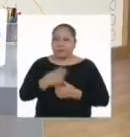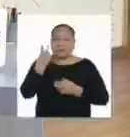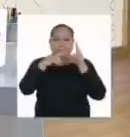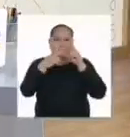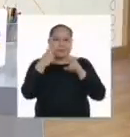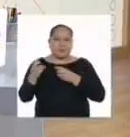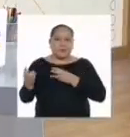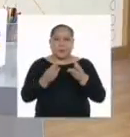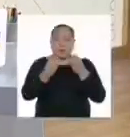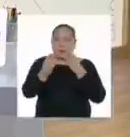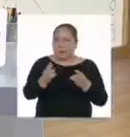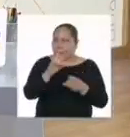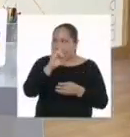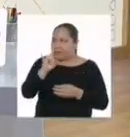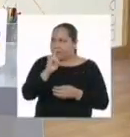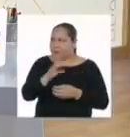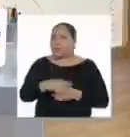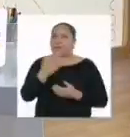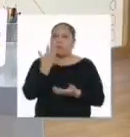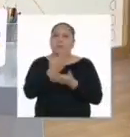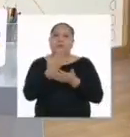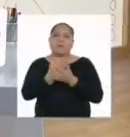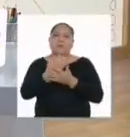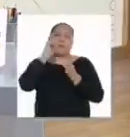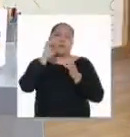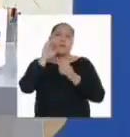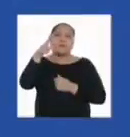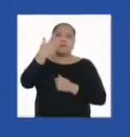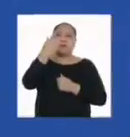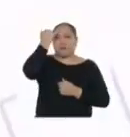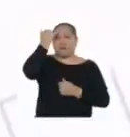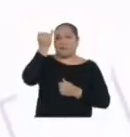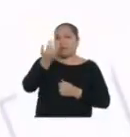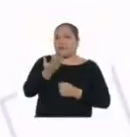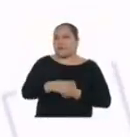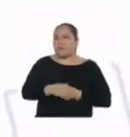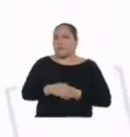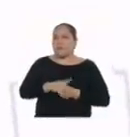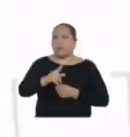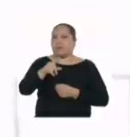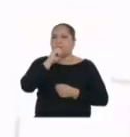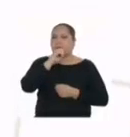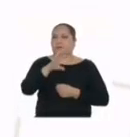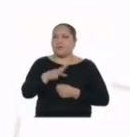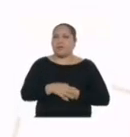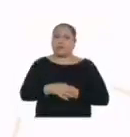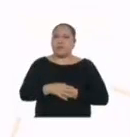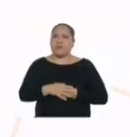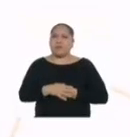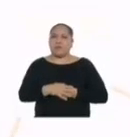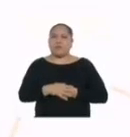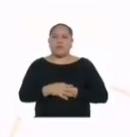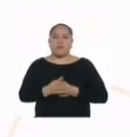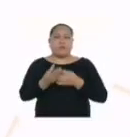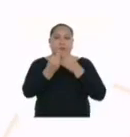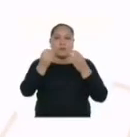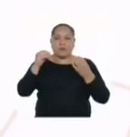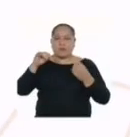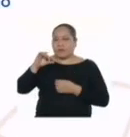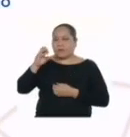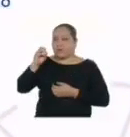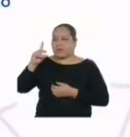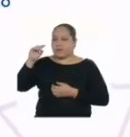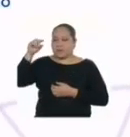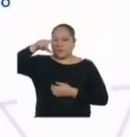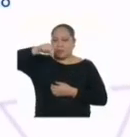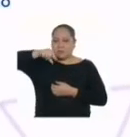método que utilizaremos para demostrar, por ejemplo, la tercera hipótesis? Esa que dice que, mientras más cantidad de